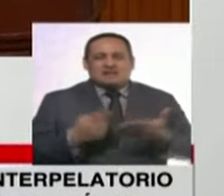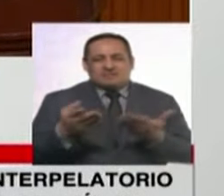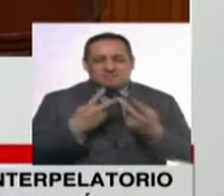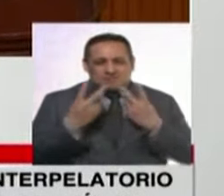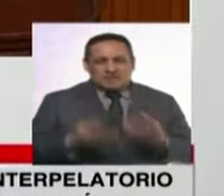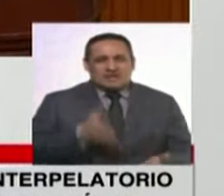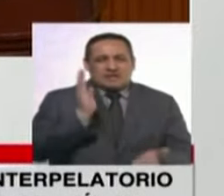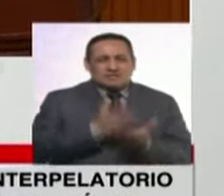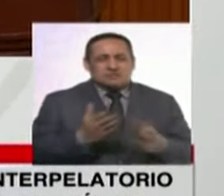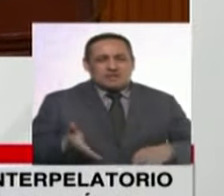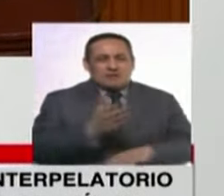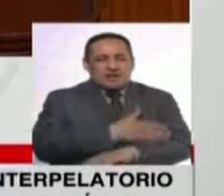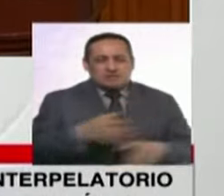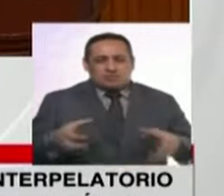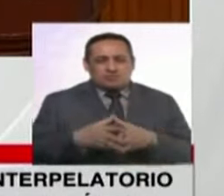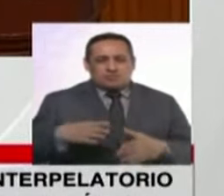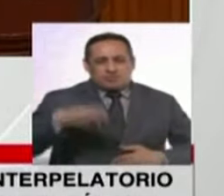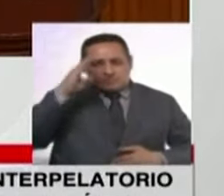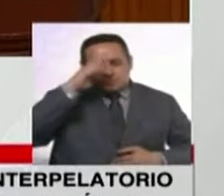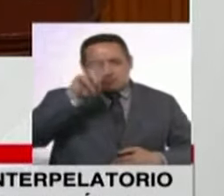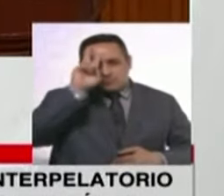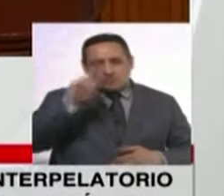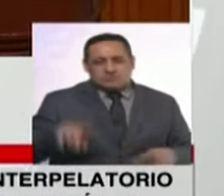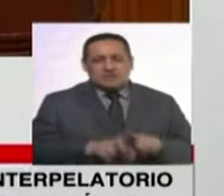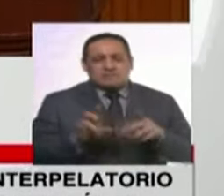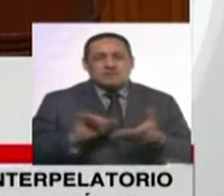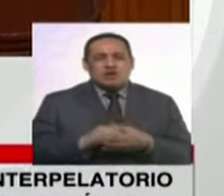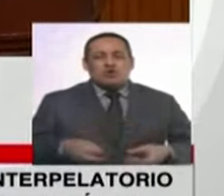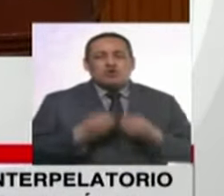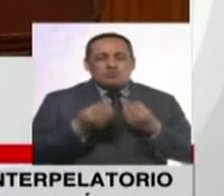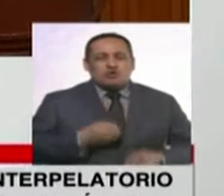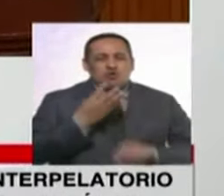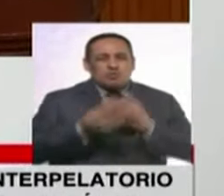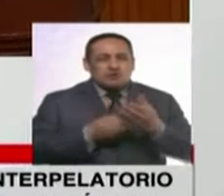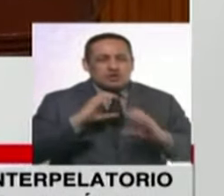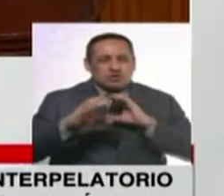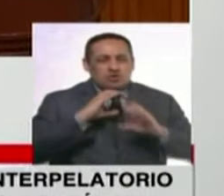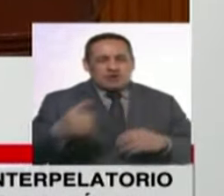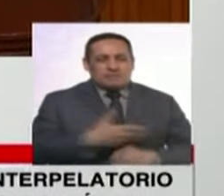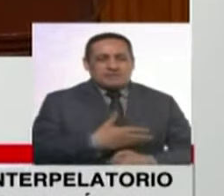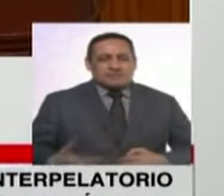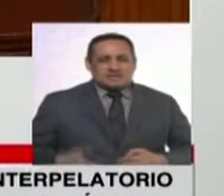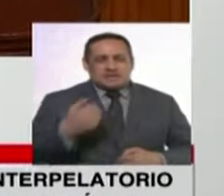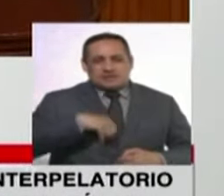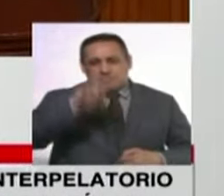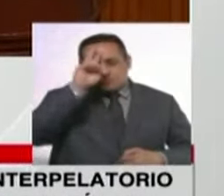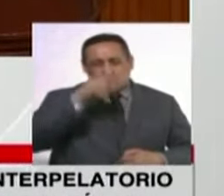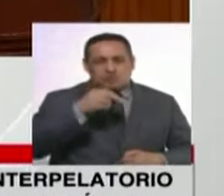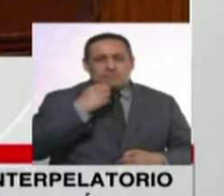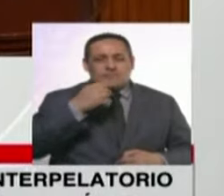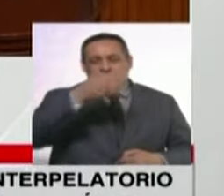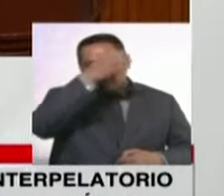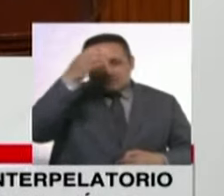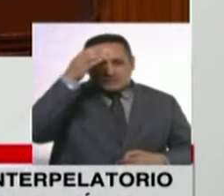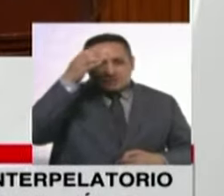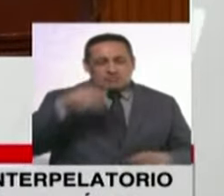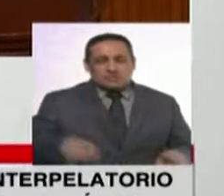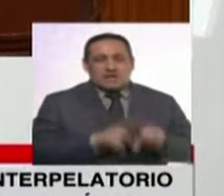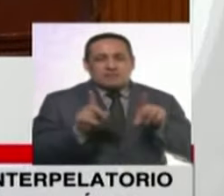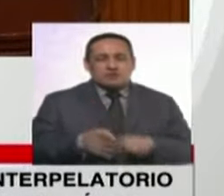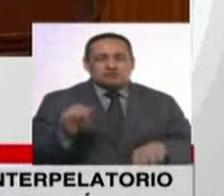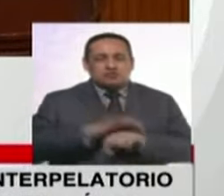sanciones han recibido dichos oficiales de la Policía Nacional del Perú comunicó al de la República José Pedro Castillo terrones